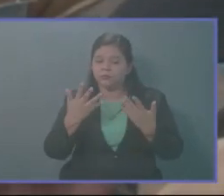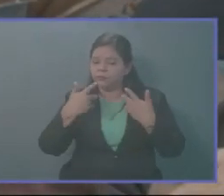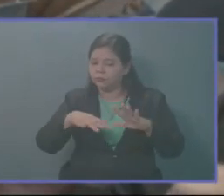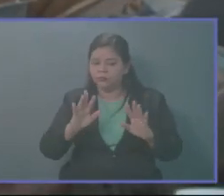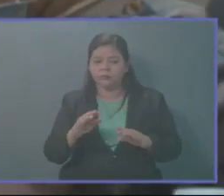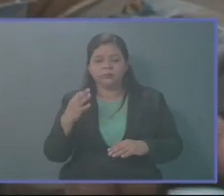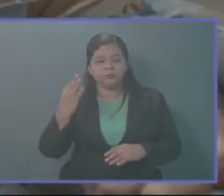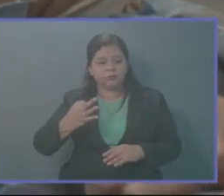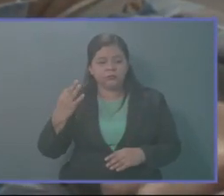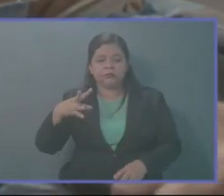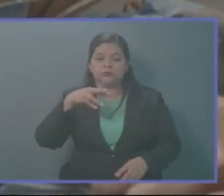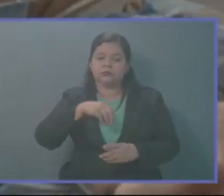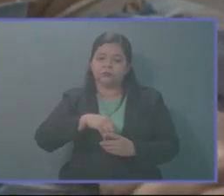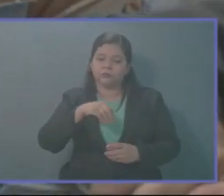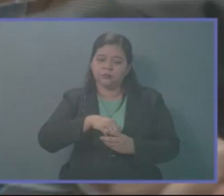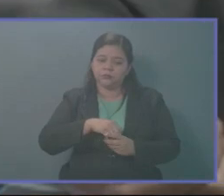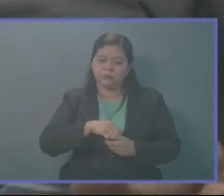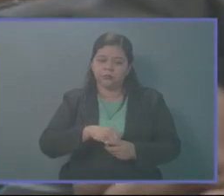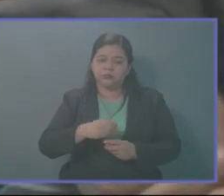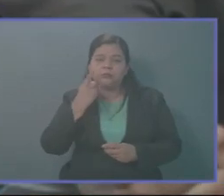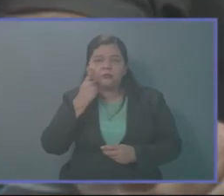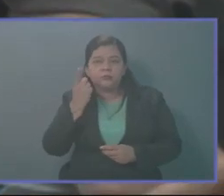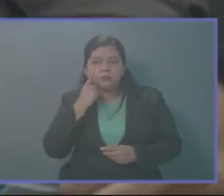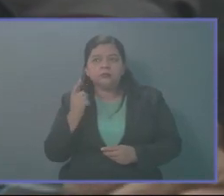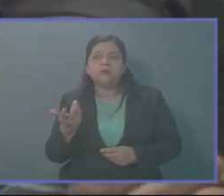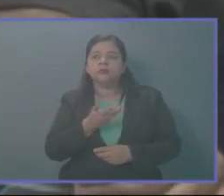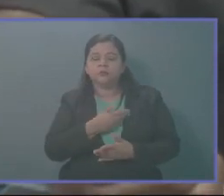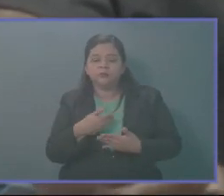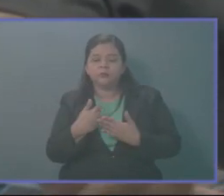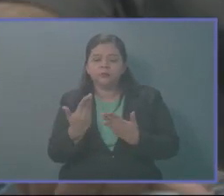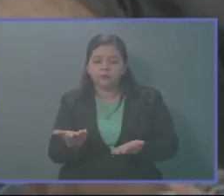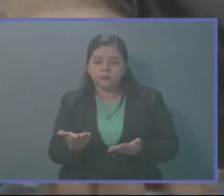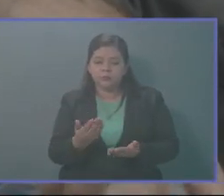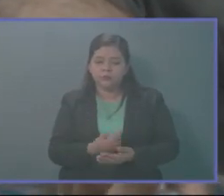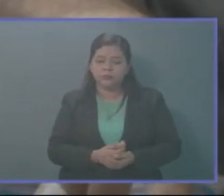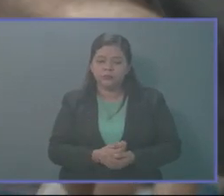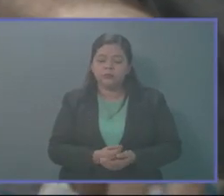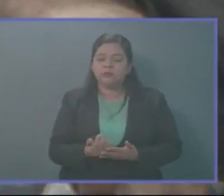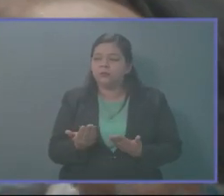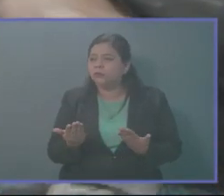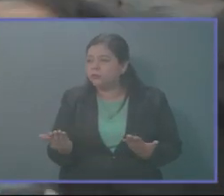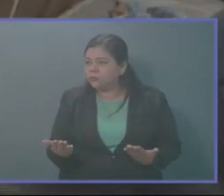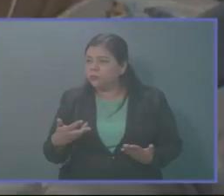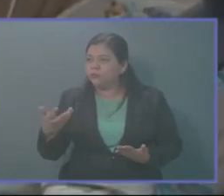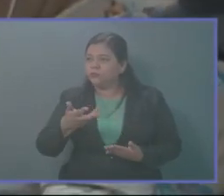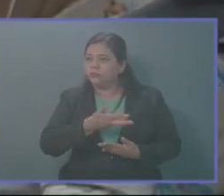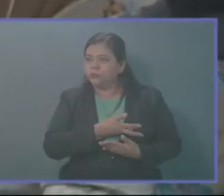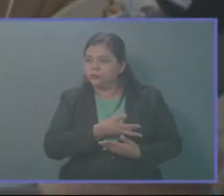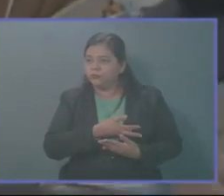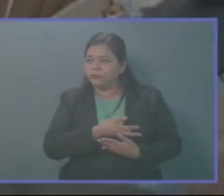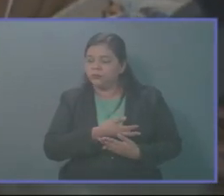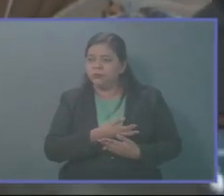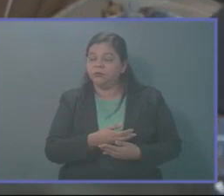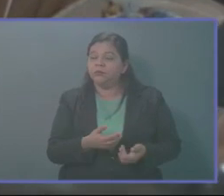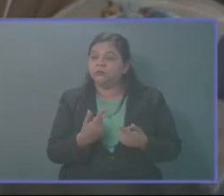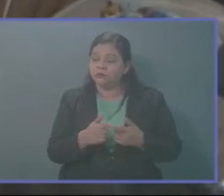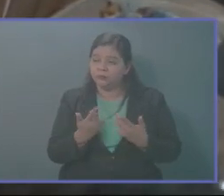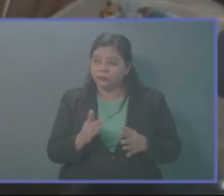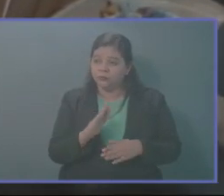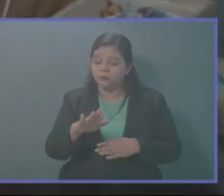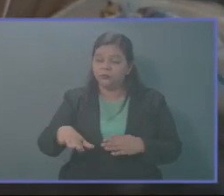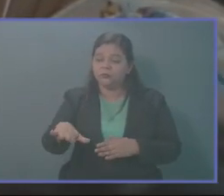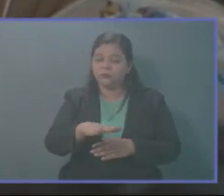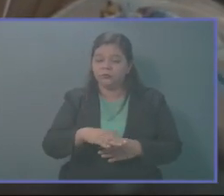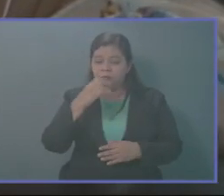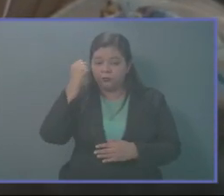ahorro. Entonces, ¿dónde lo dirigimos y cómo no sacrificamos unas áreas importantes para la